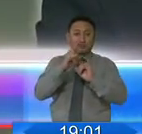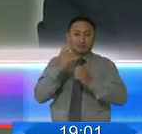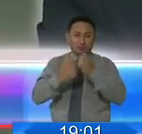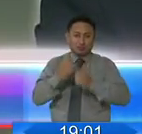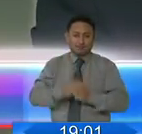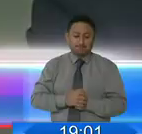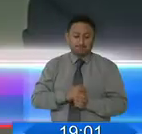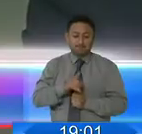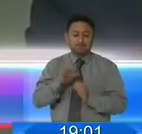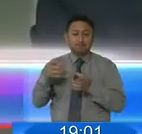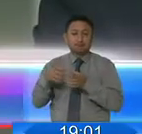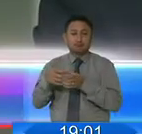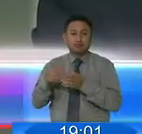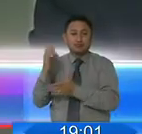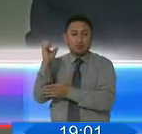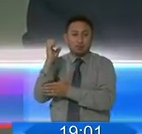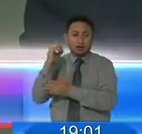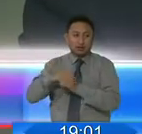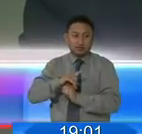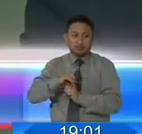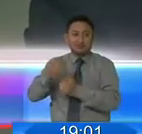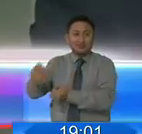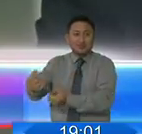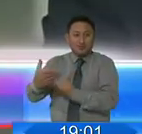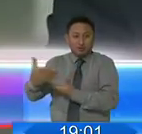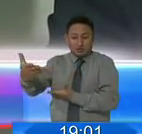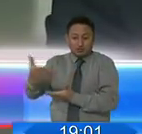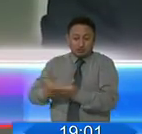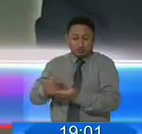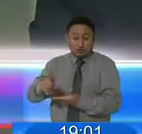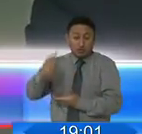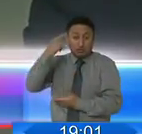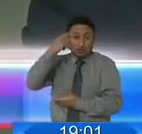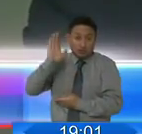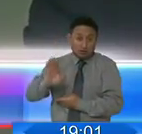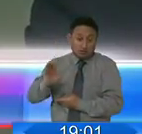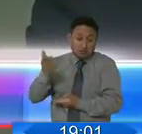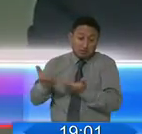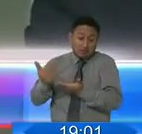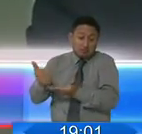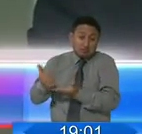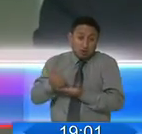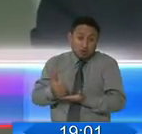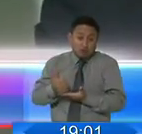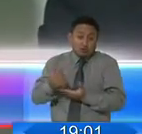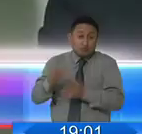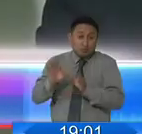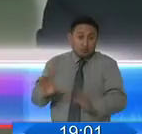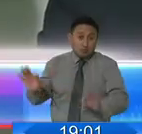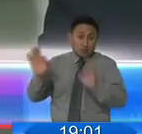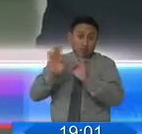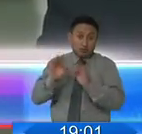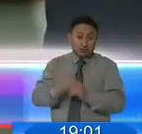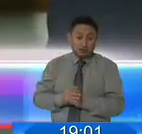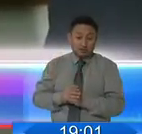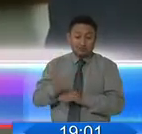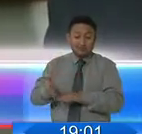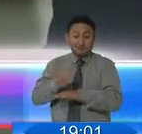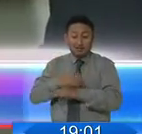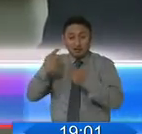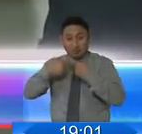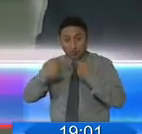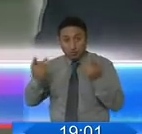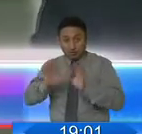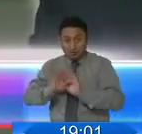comité de crisis entregó una serie de informaciones que consideraban que podían ser entregadas y no habían sido públicas y podrían ser